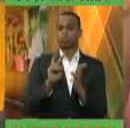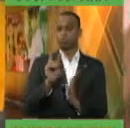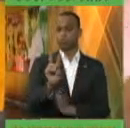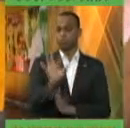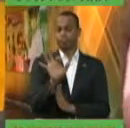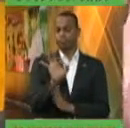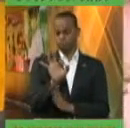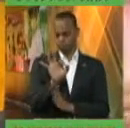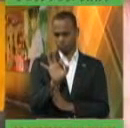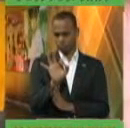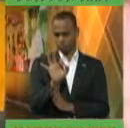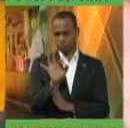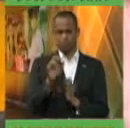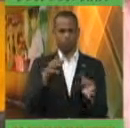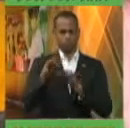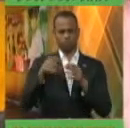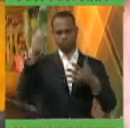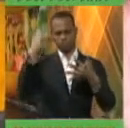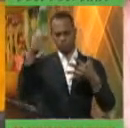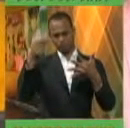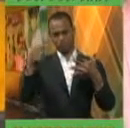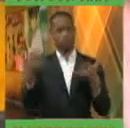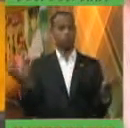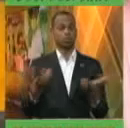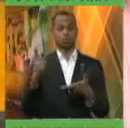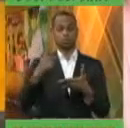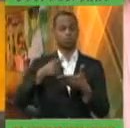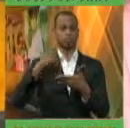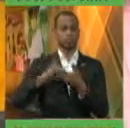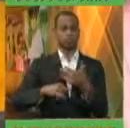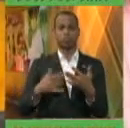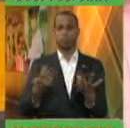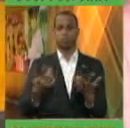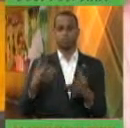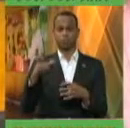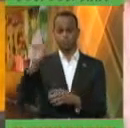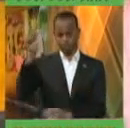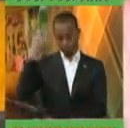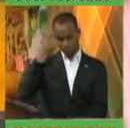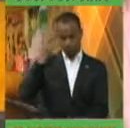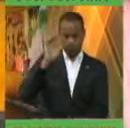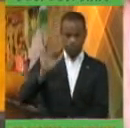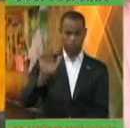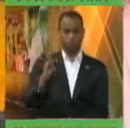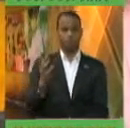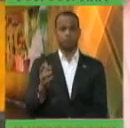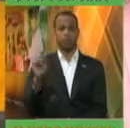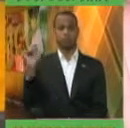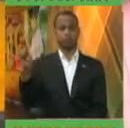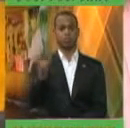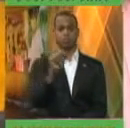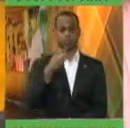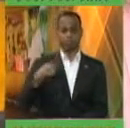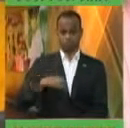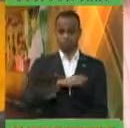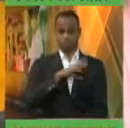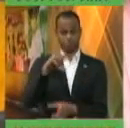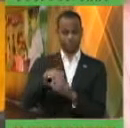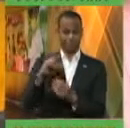con lujo de detalle que todos los proyectos del estado y de los países partes que nosotros somos